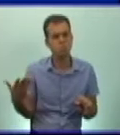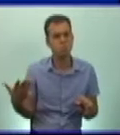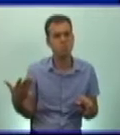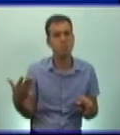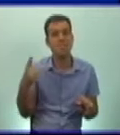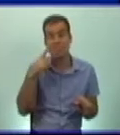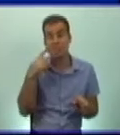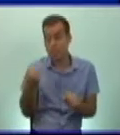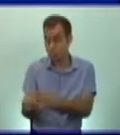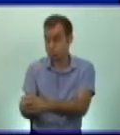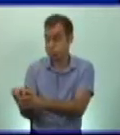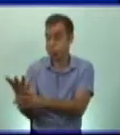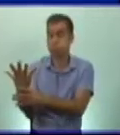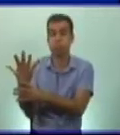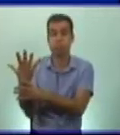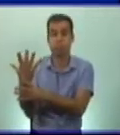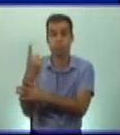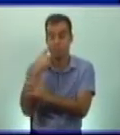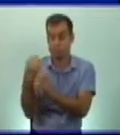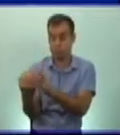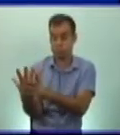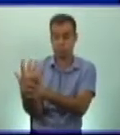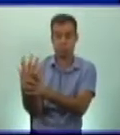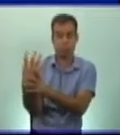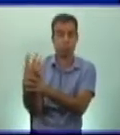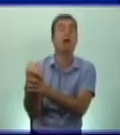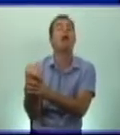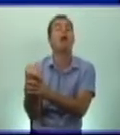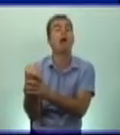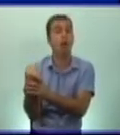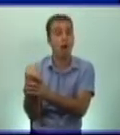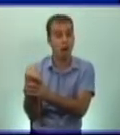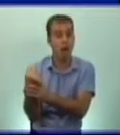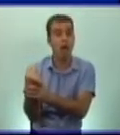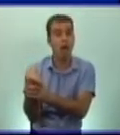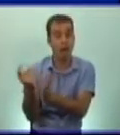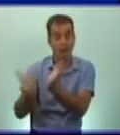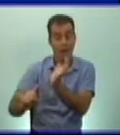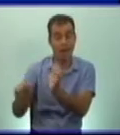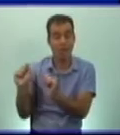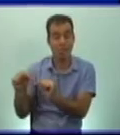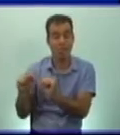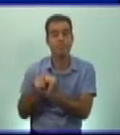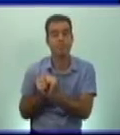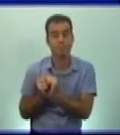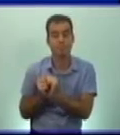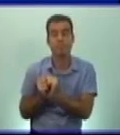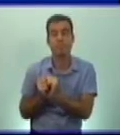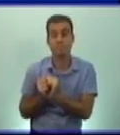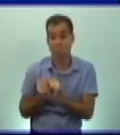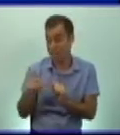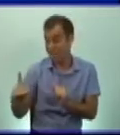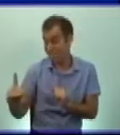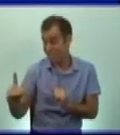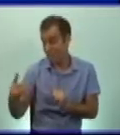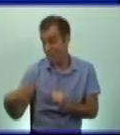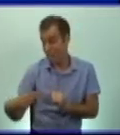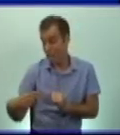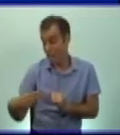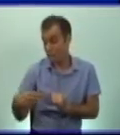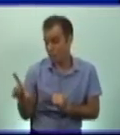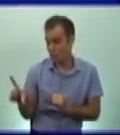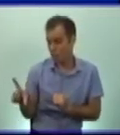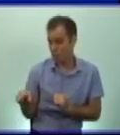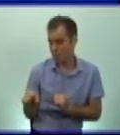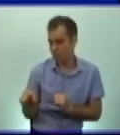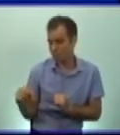las reacciones en las que se desprende o se libera energía, y que se representa su delta H menor que cero.